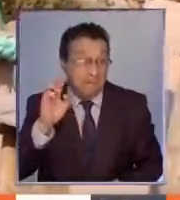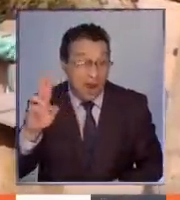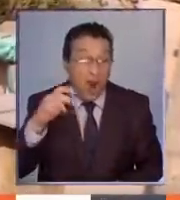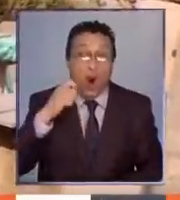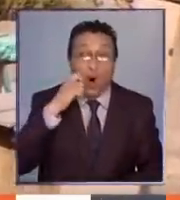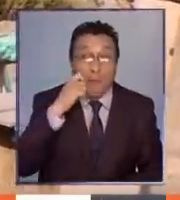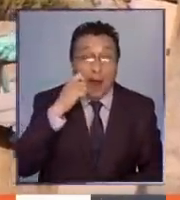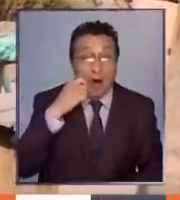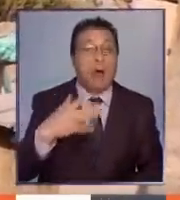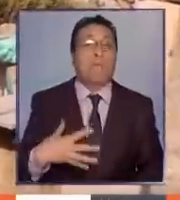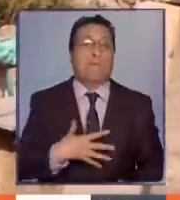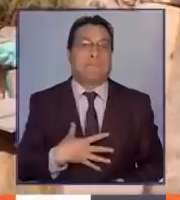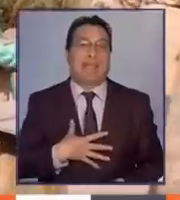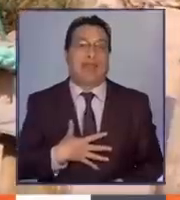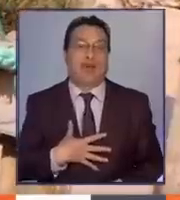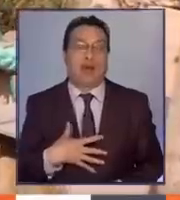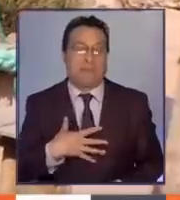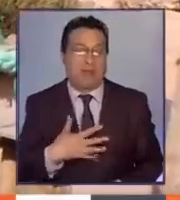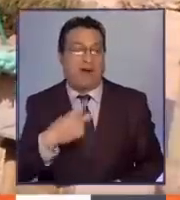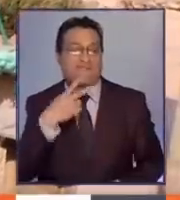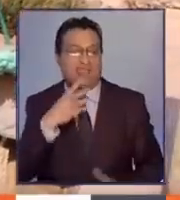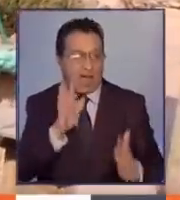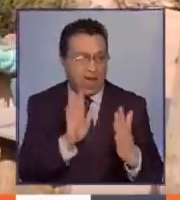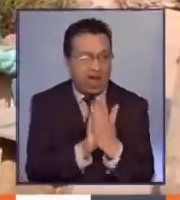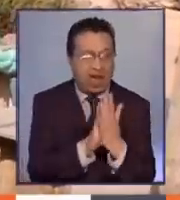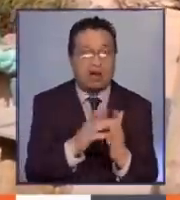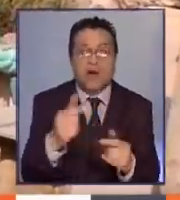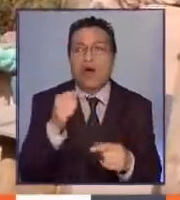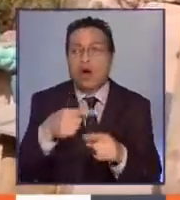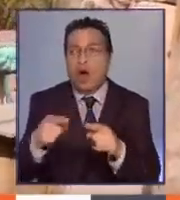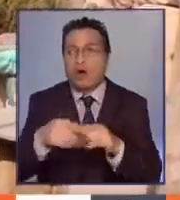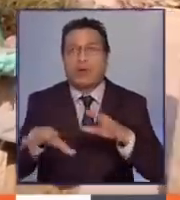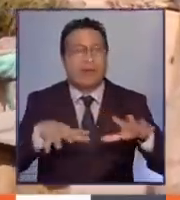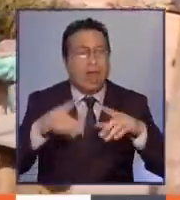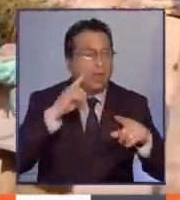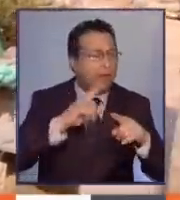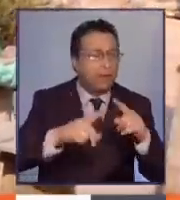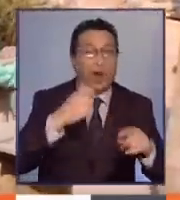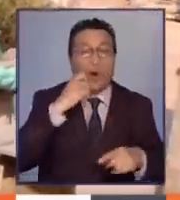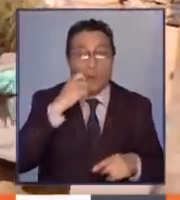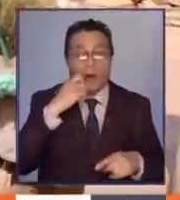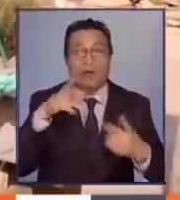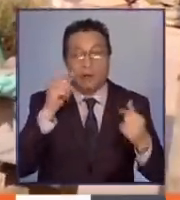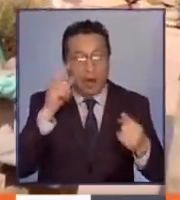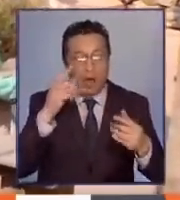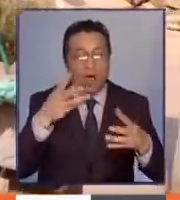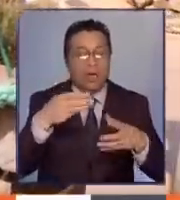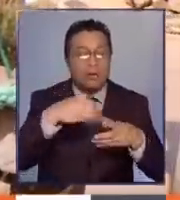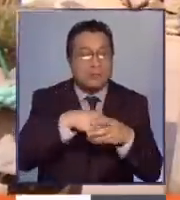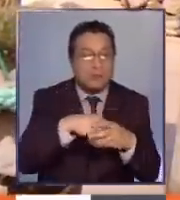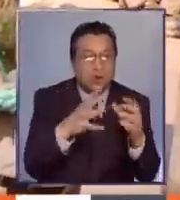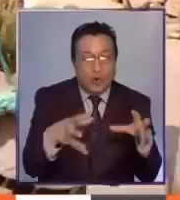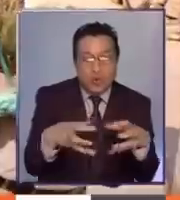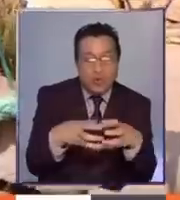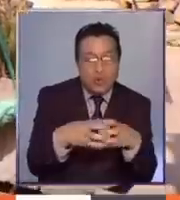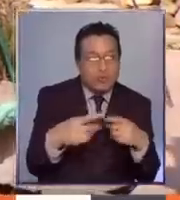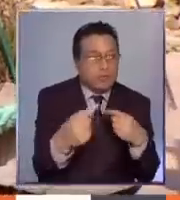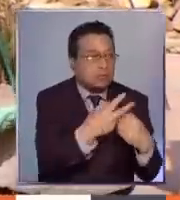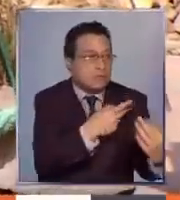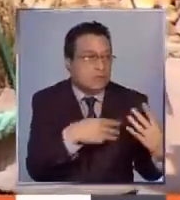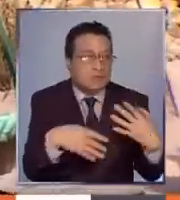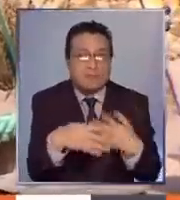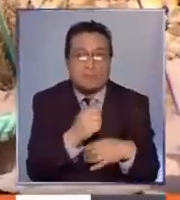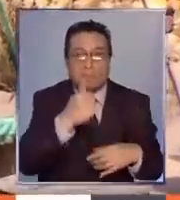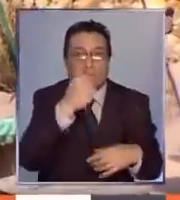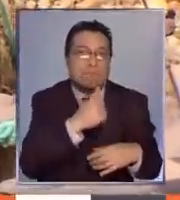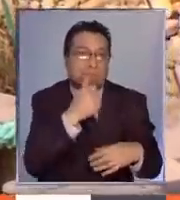es miedo. Es miedo a enfrentar la vida. Hay tantas cosas desconocidas para el ser humano, entonces se queda en el rebaño, se queda en el grupo. Le gusta, no